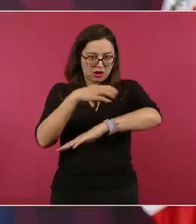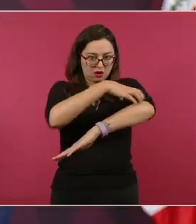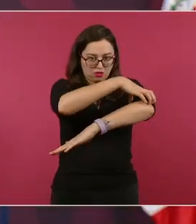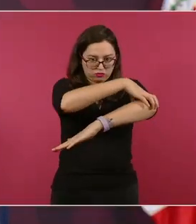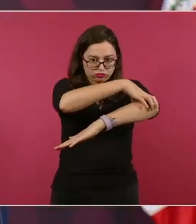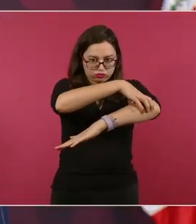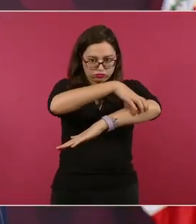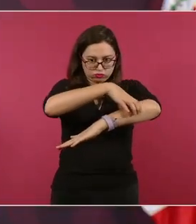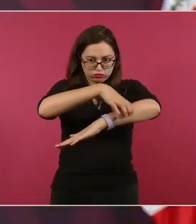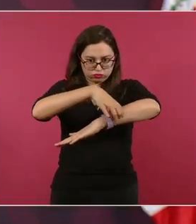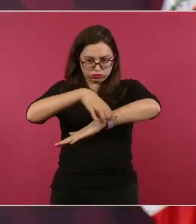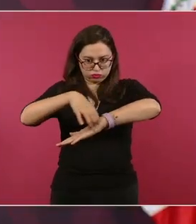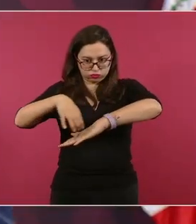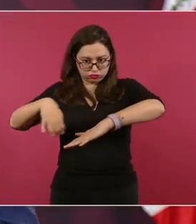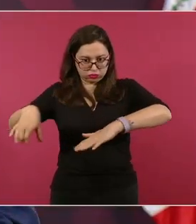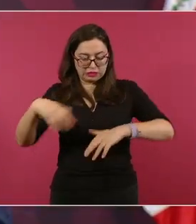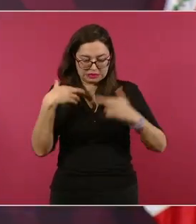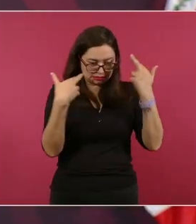revisando